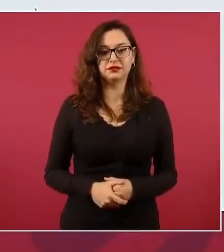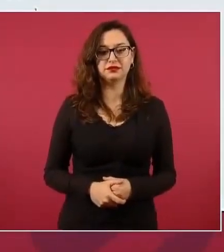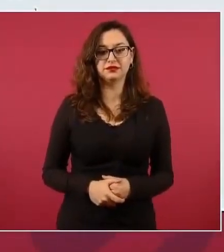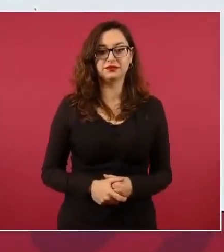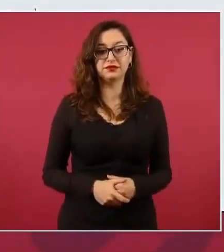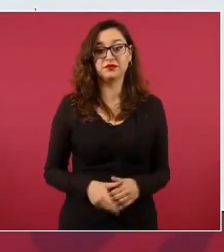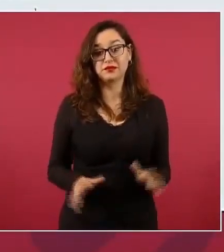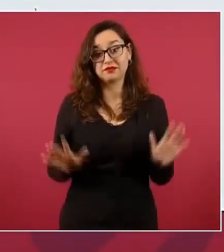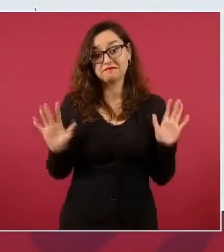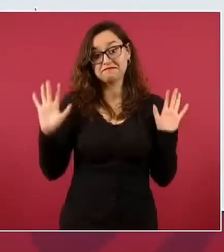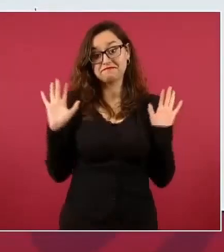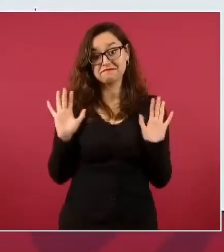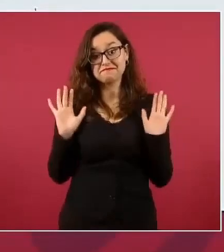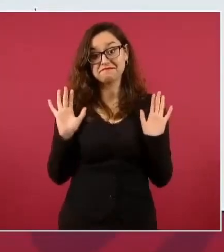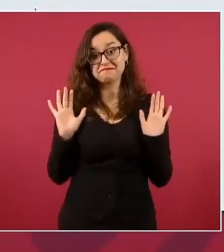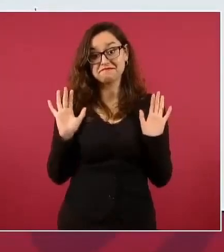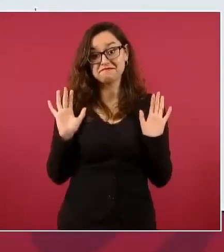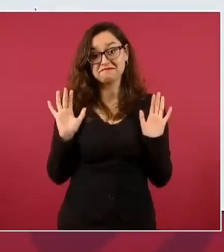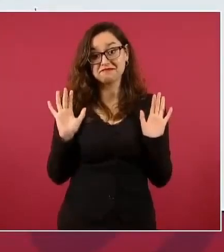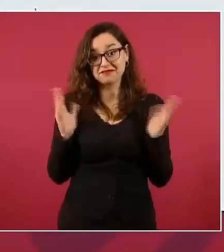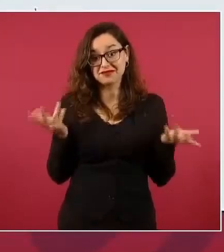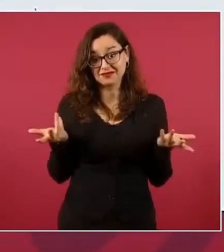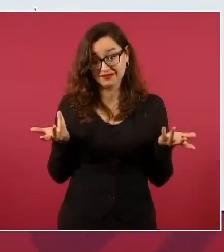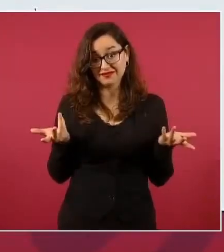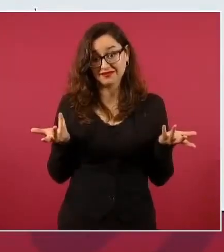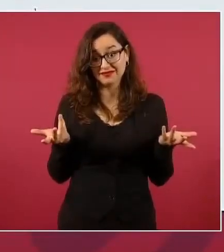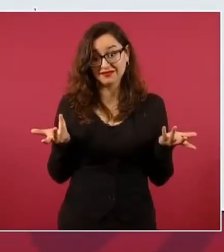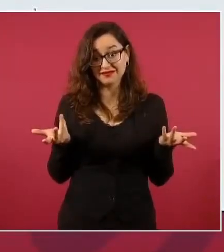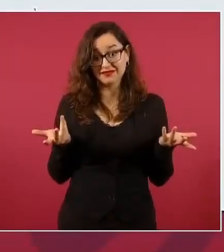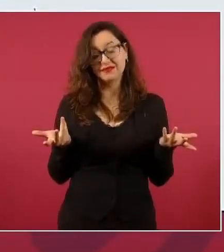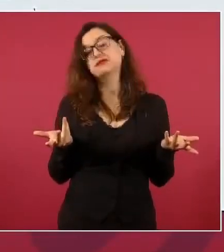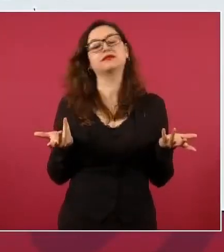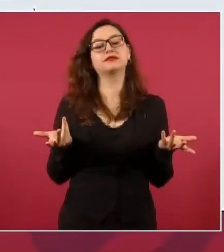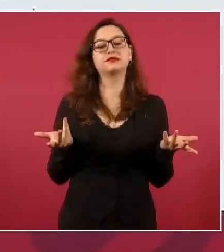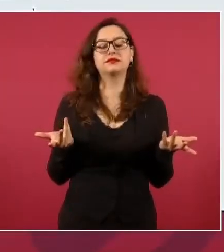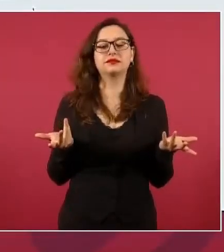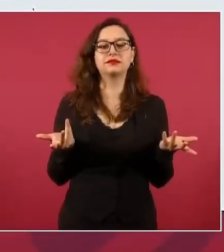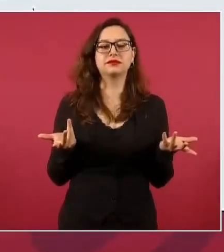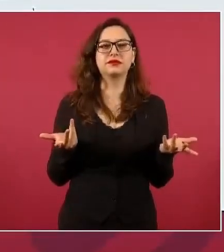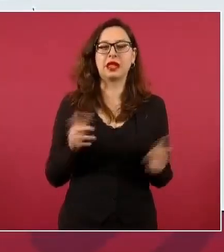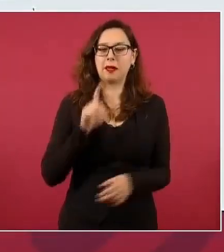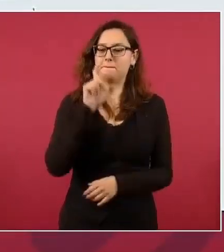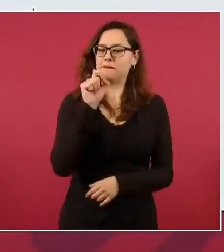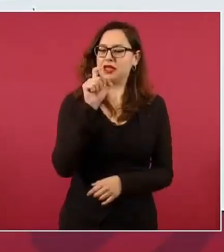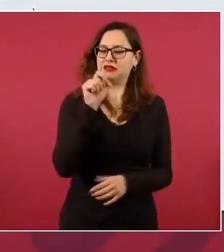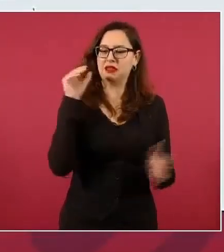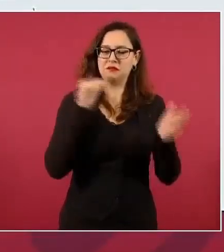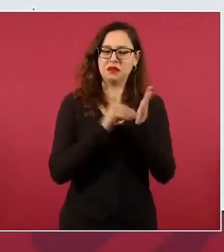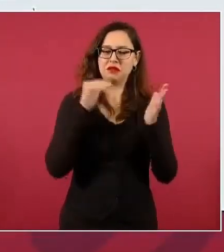Ahí se los dejo de tarea. Es lo que tiene de presupuesto